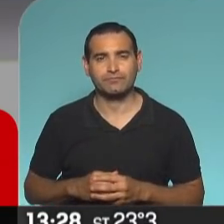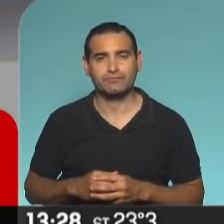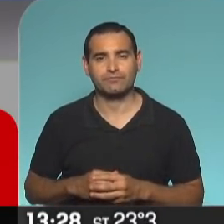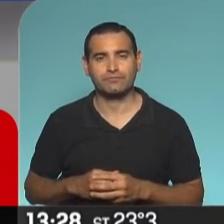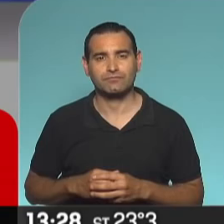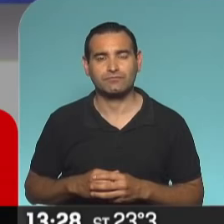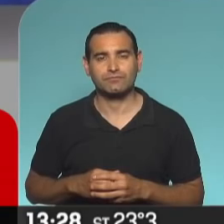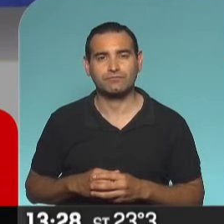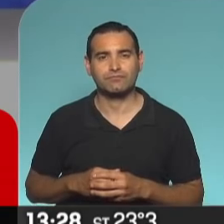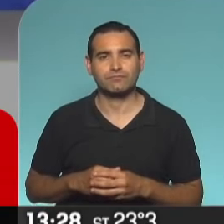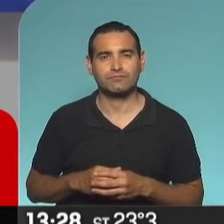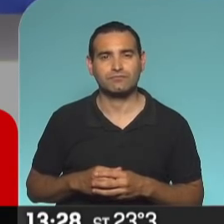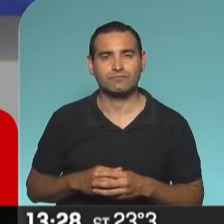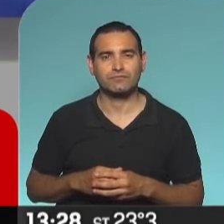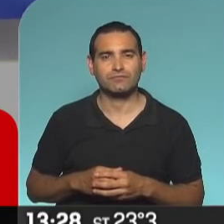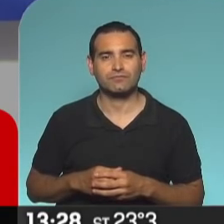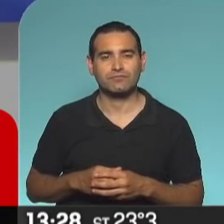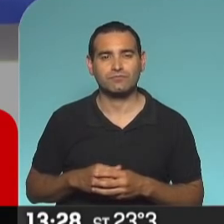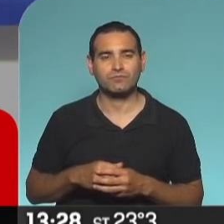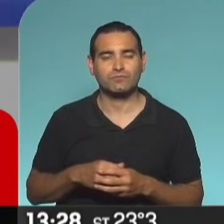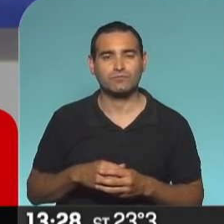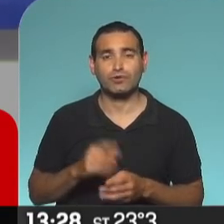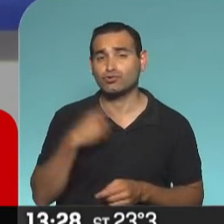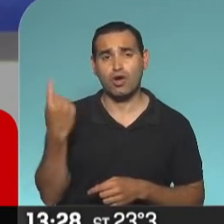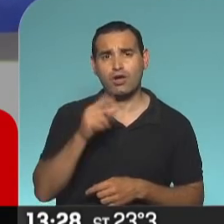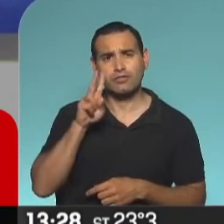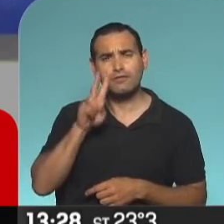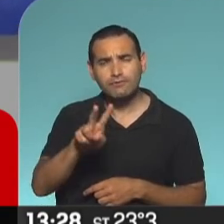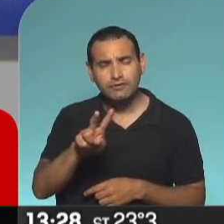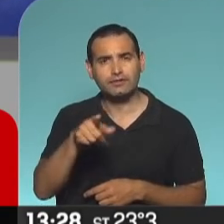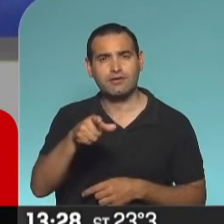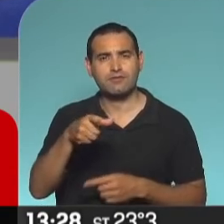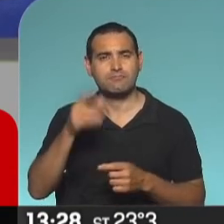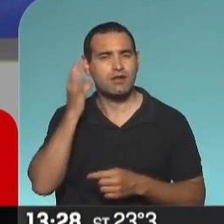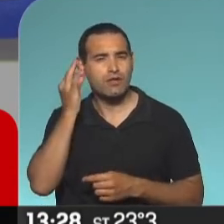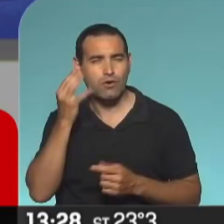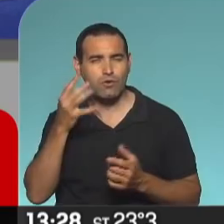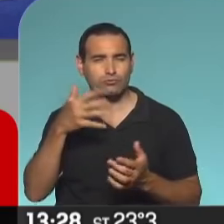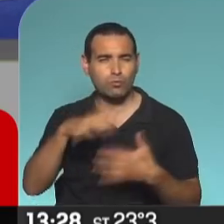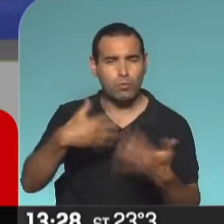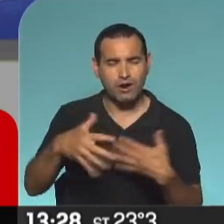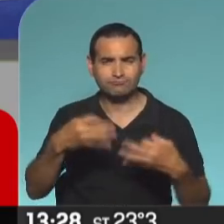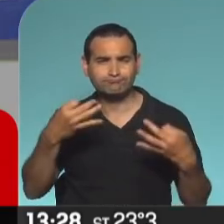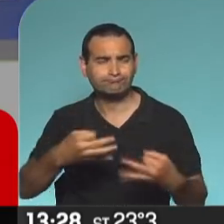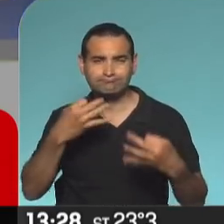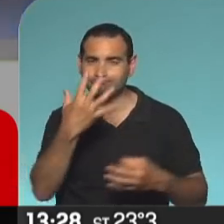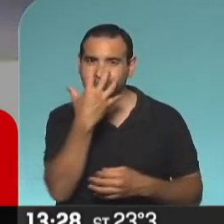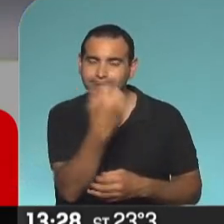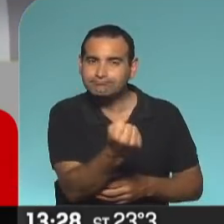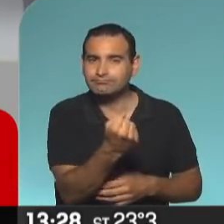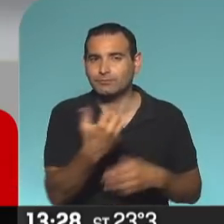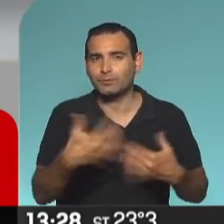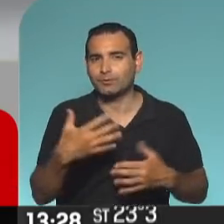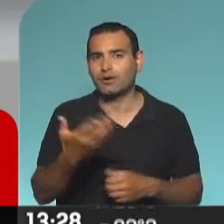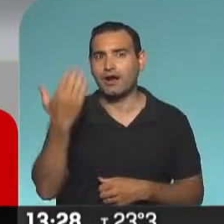y nos ha deleitado tanto. Hemos compartido, en mi caso, tantas vivencias con